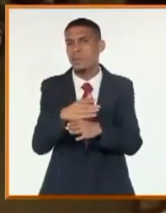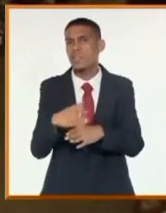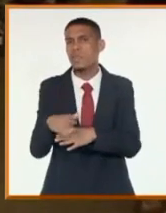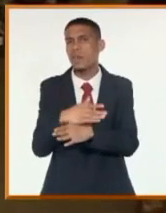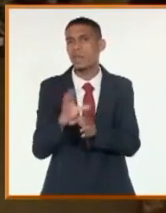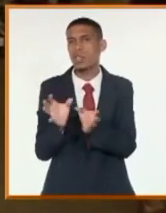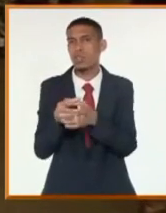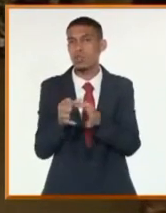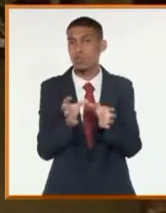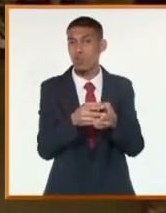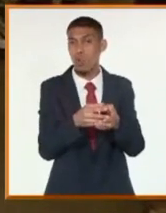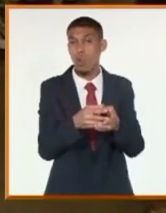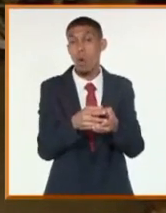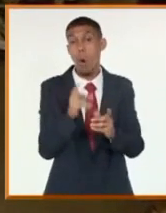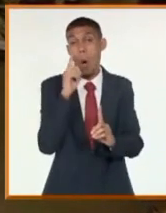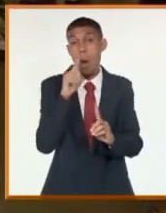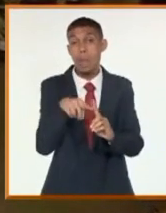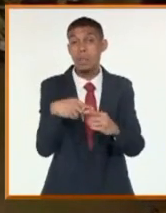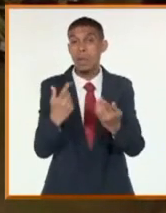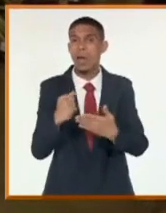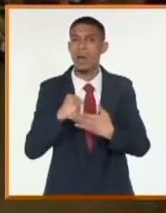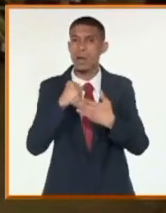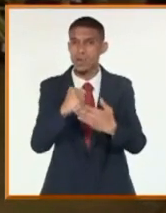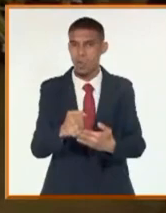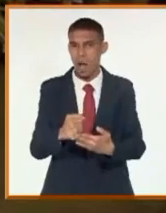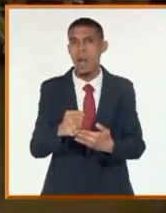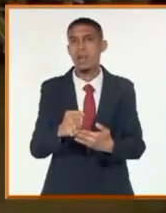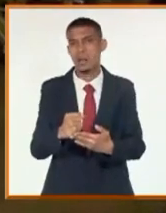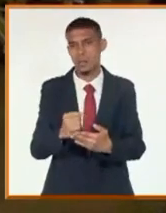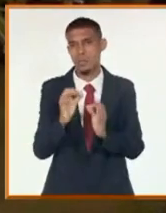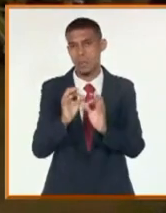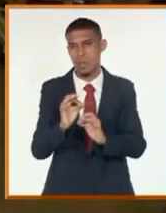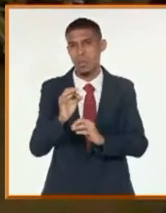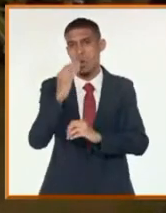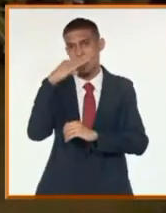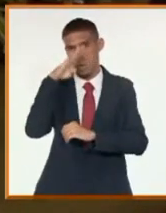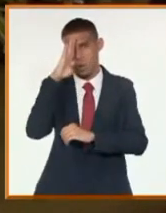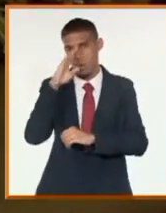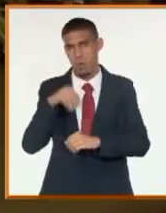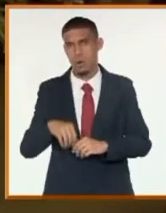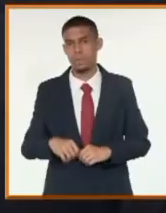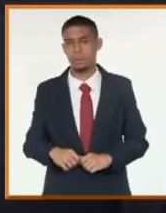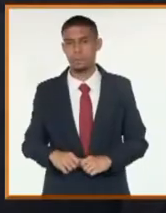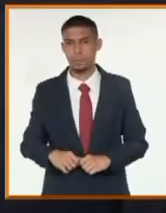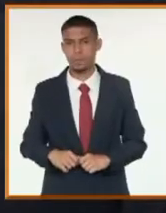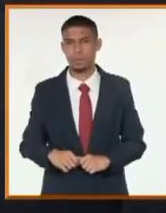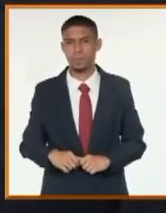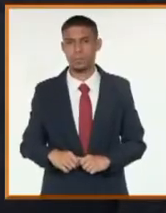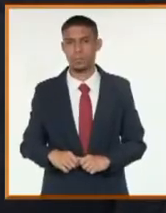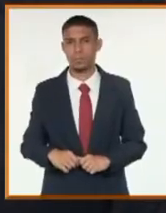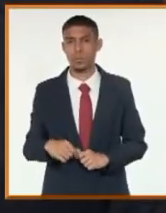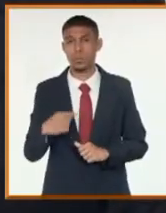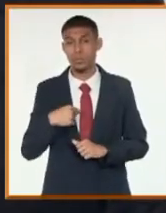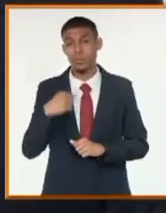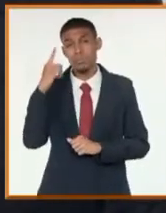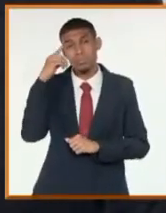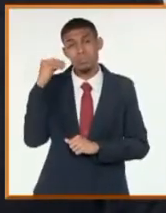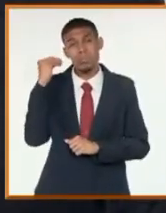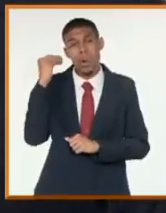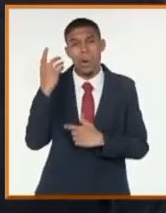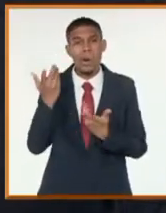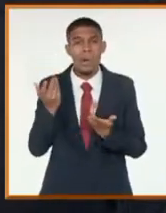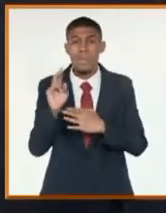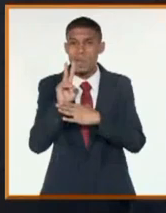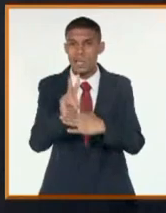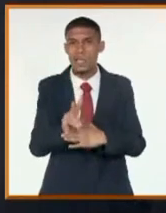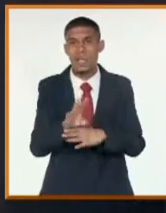del mejoramiento humano, y que son muy activos en la defensa de Cuba en los propios Estados Unidos. Y yo creo que la visita cerró con broche